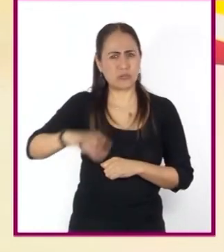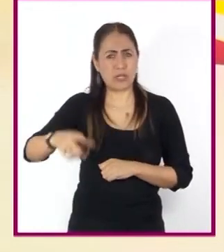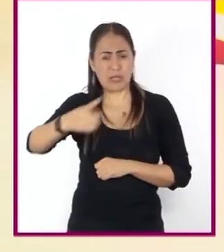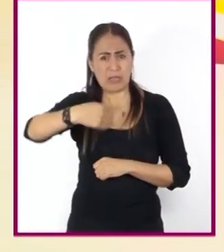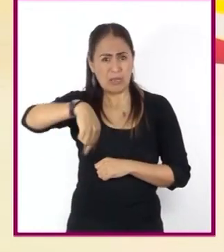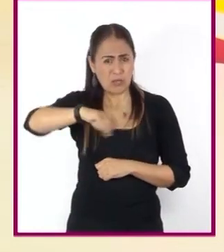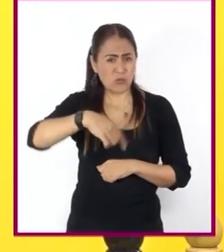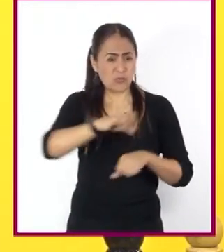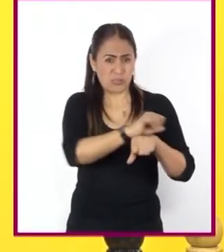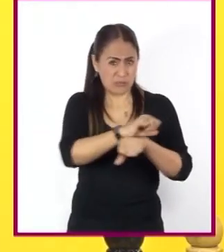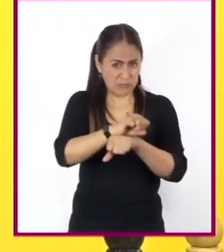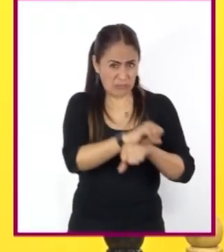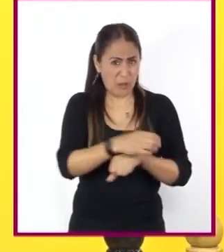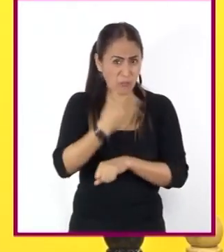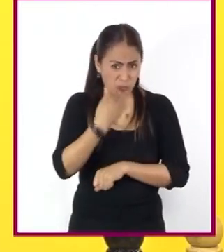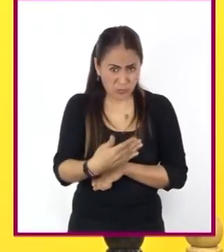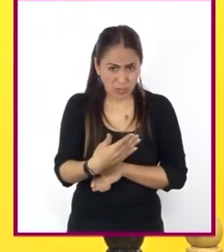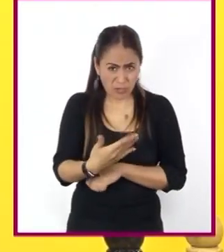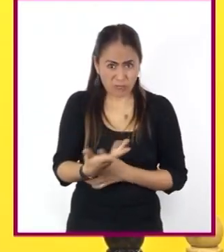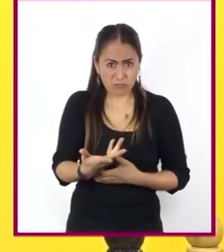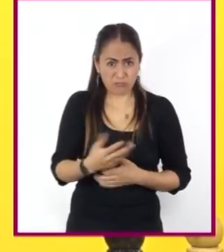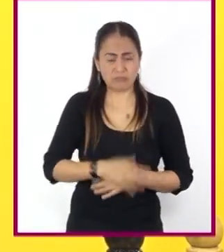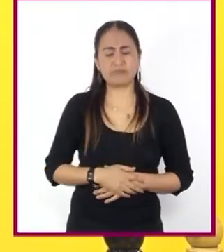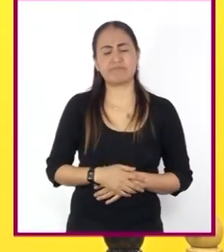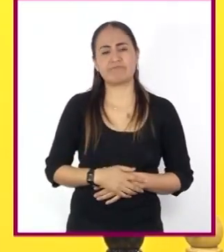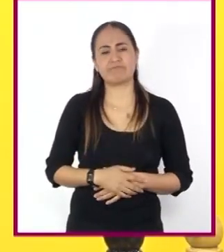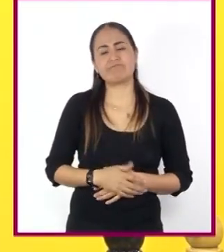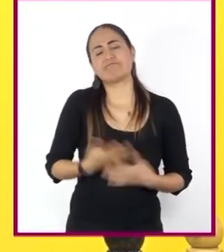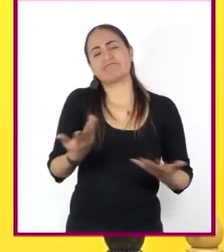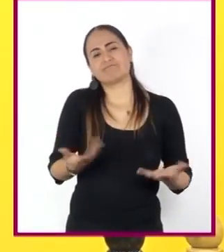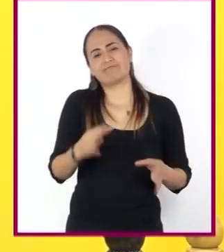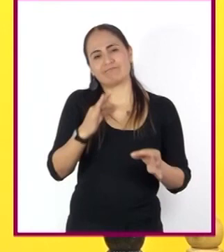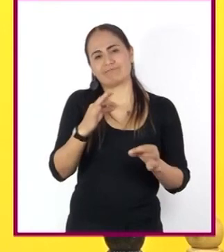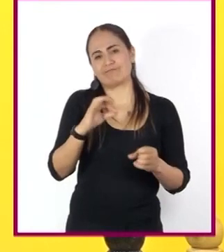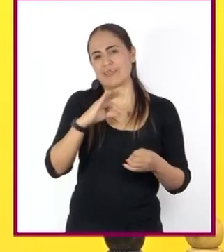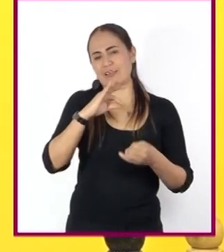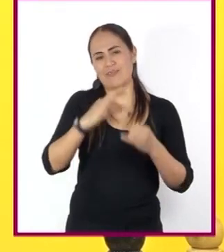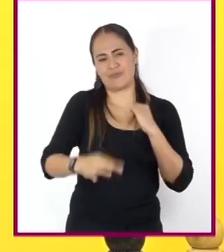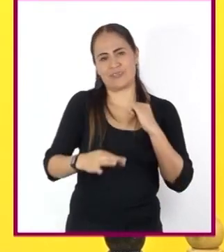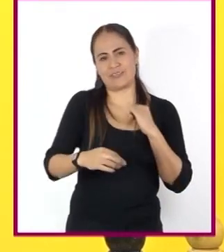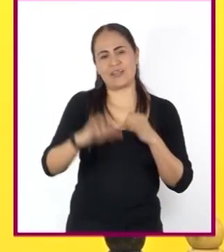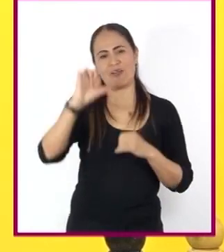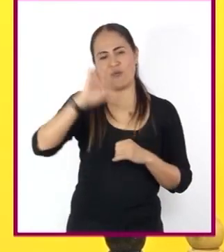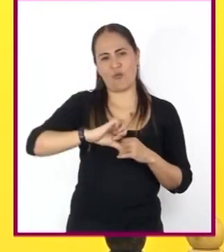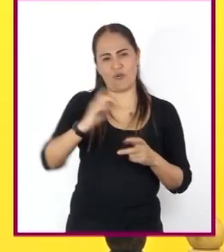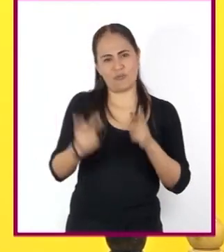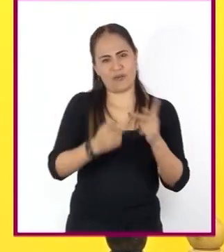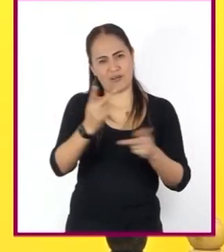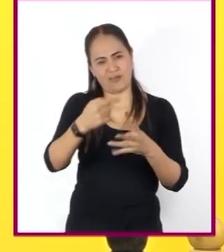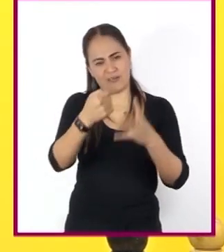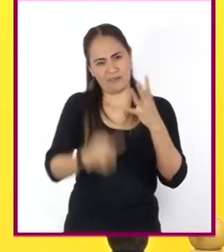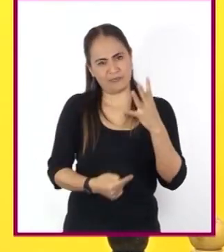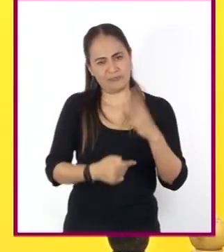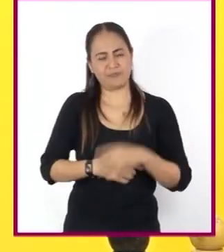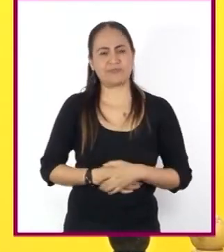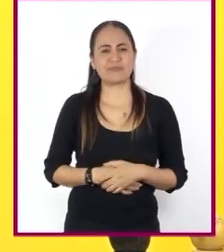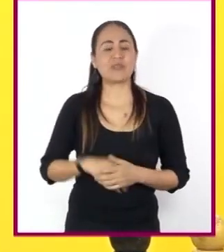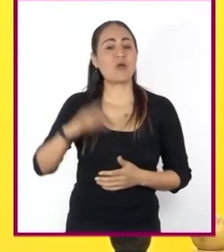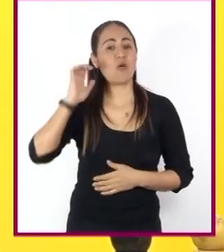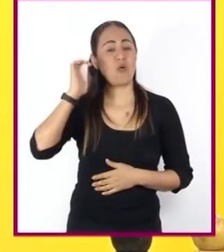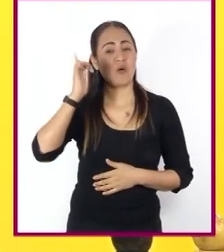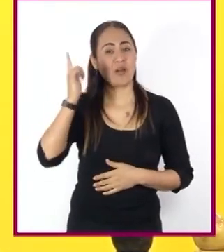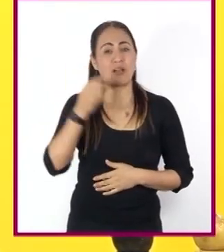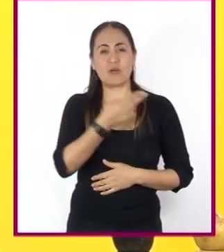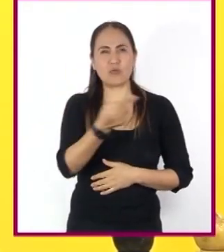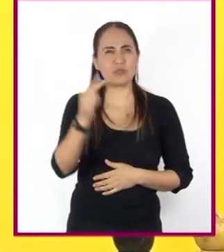dueños de esclavos? Listo, hemos llegado al final de nuestra sesión de repaso. Esperamos que hayan